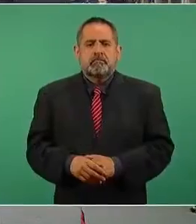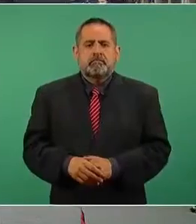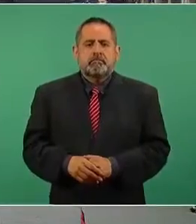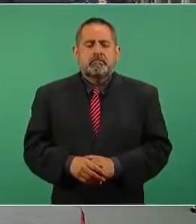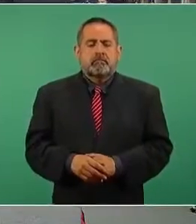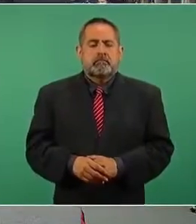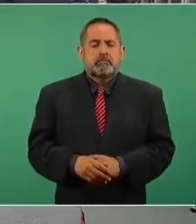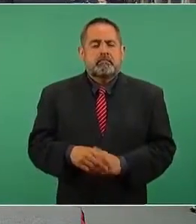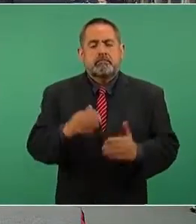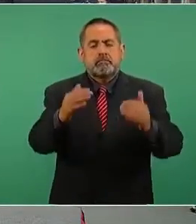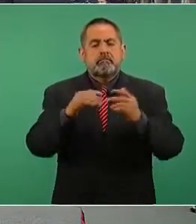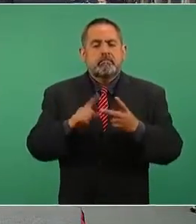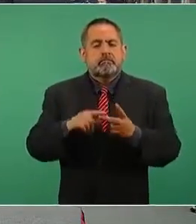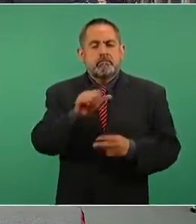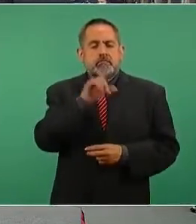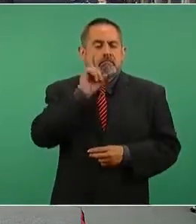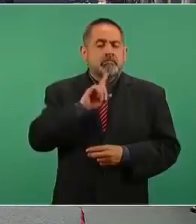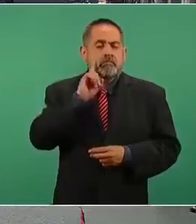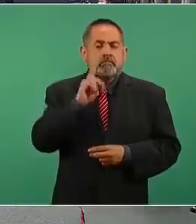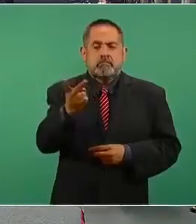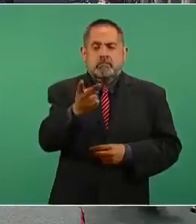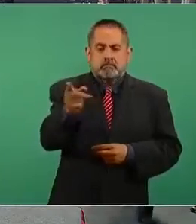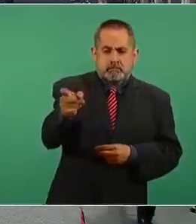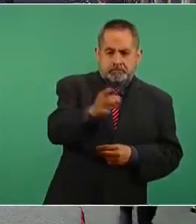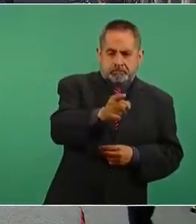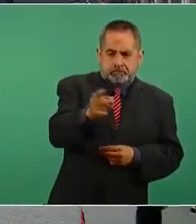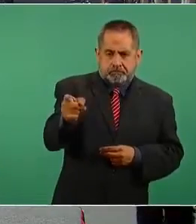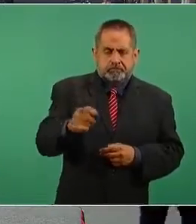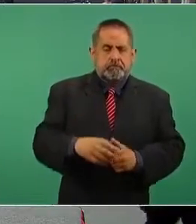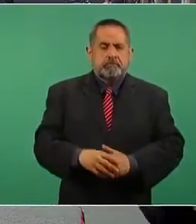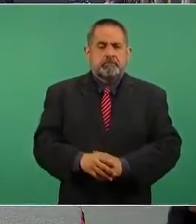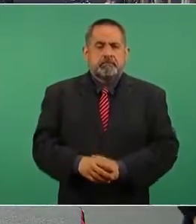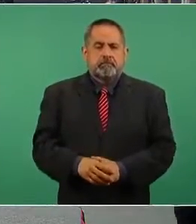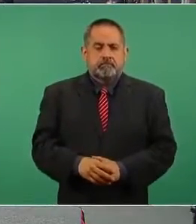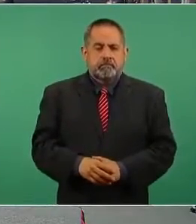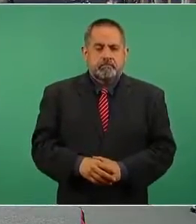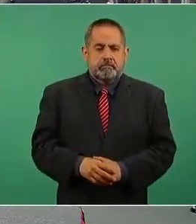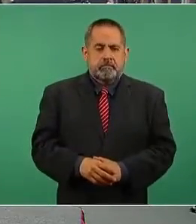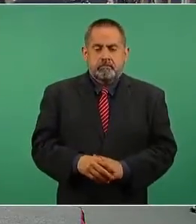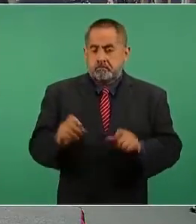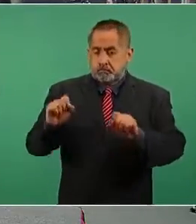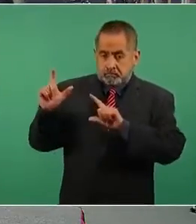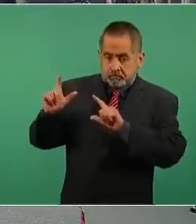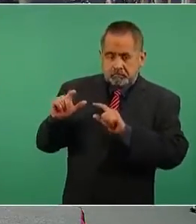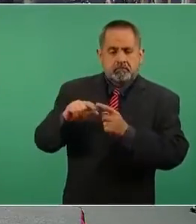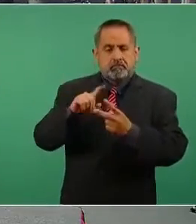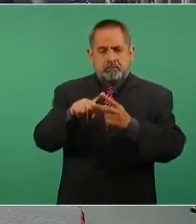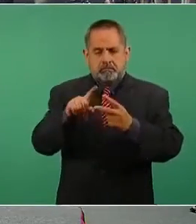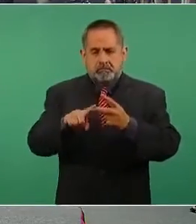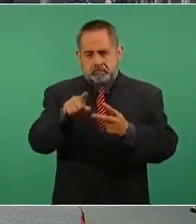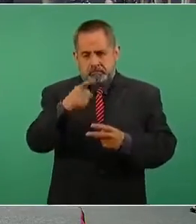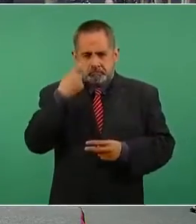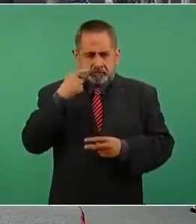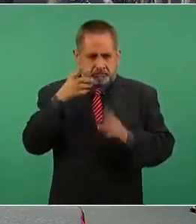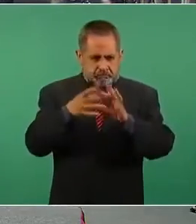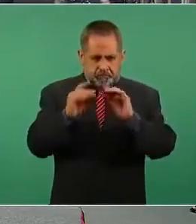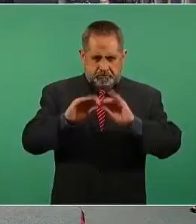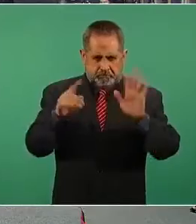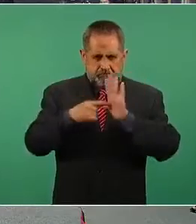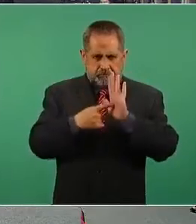Vámonos con mujeres, las dos compañeras. Además vamos a poner para que